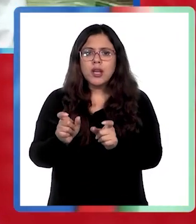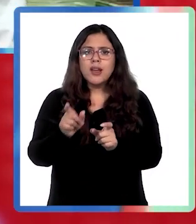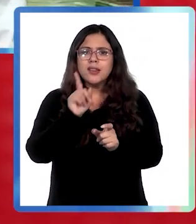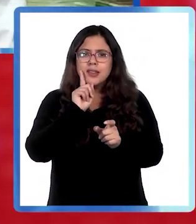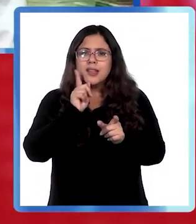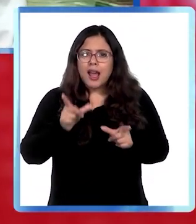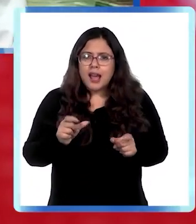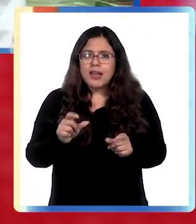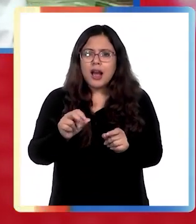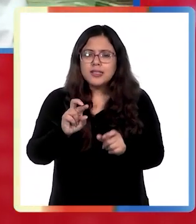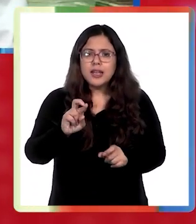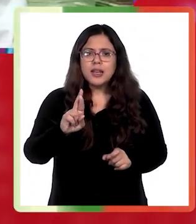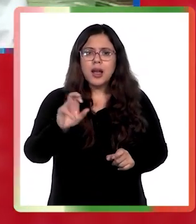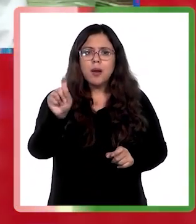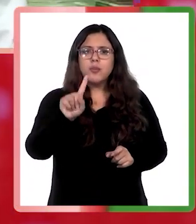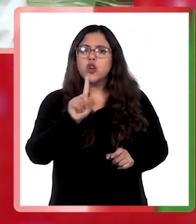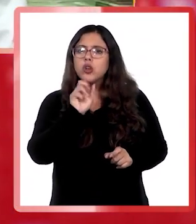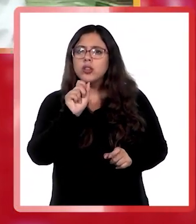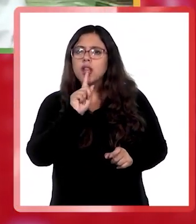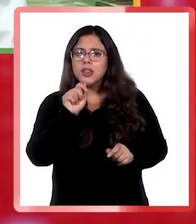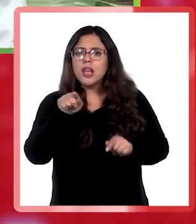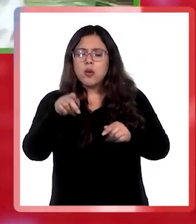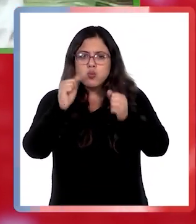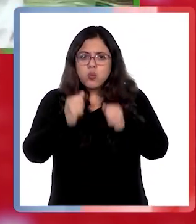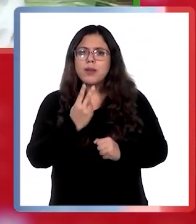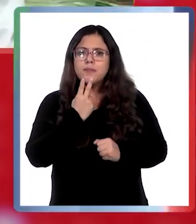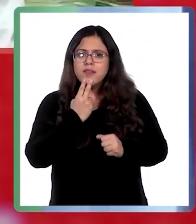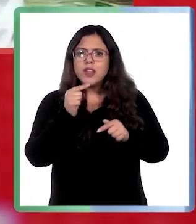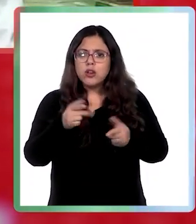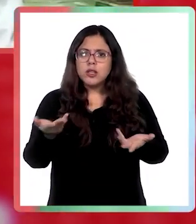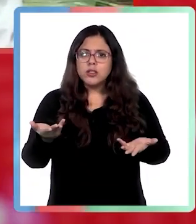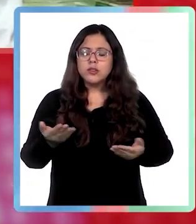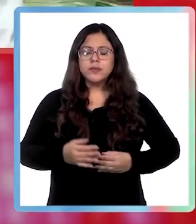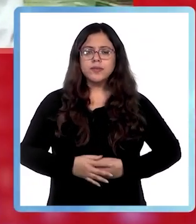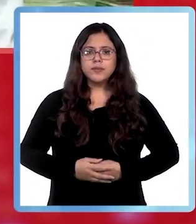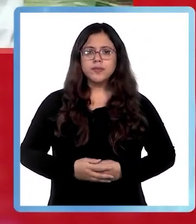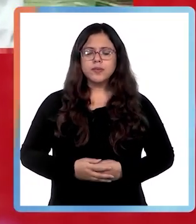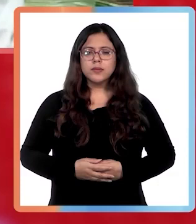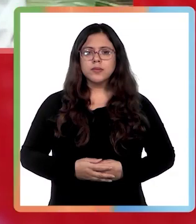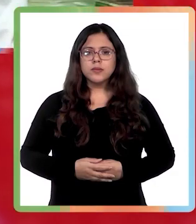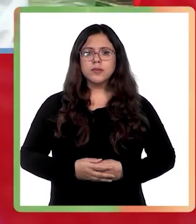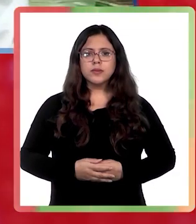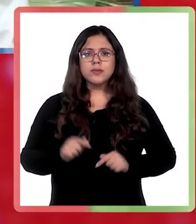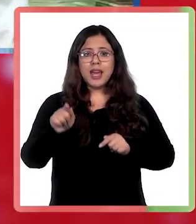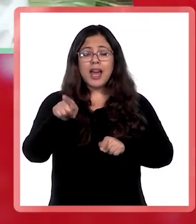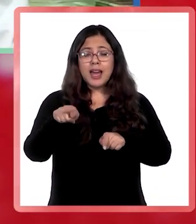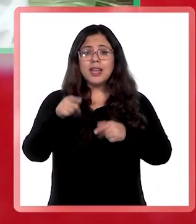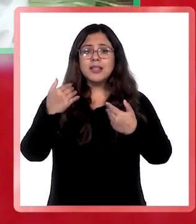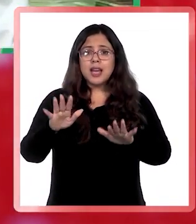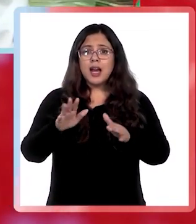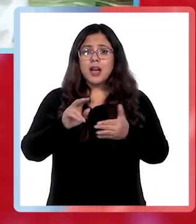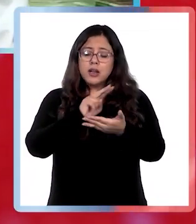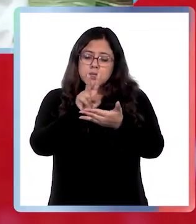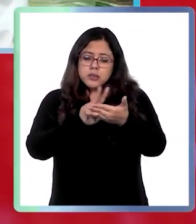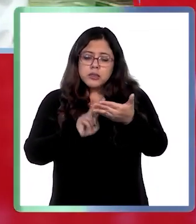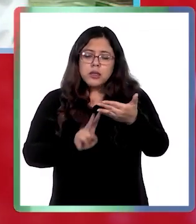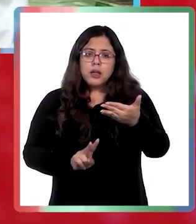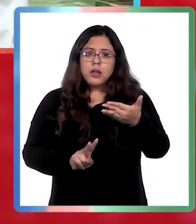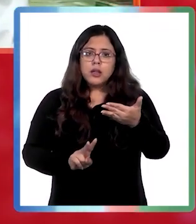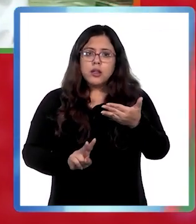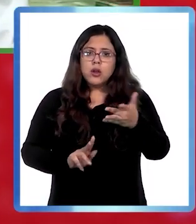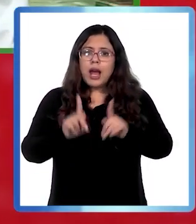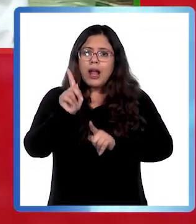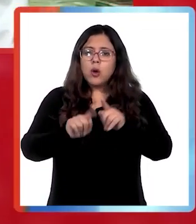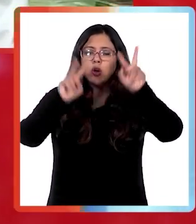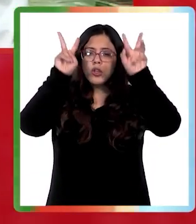por ejemplo, y que pueden vivir con el cáncer de próstata. Ahí estuvimos estudiando un poco de que hay algunos casos en